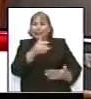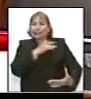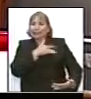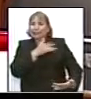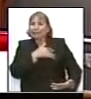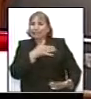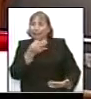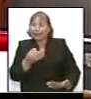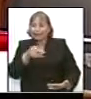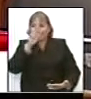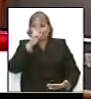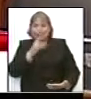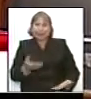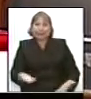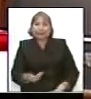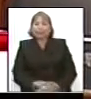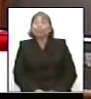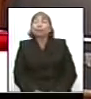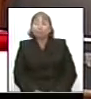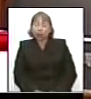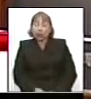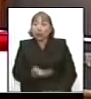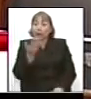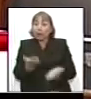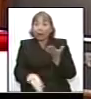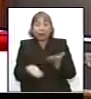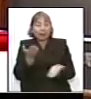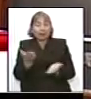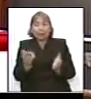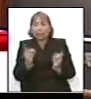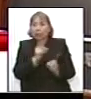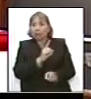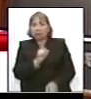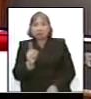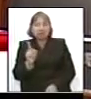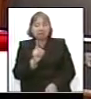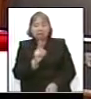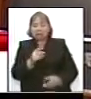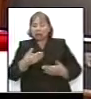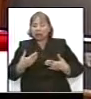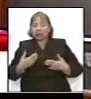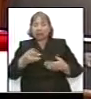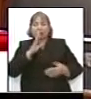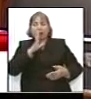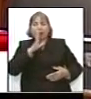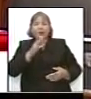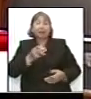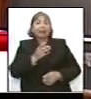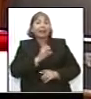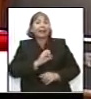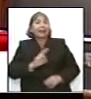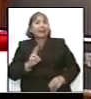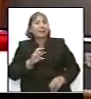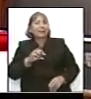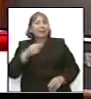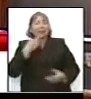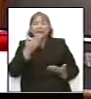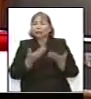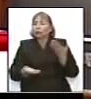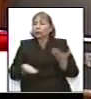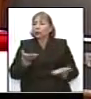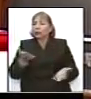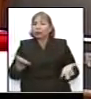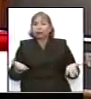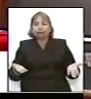nacional en el Perú. Probablemente no podríamos hablar de república si no hubiese